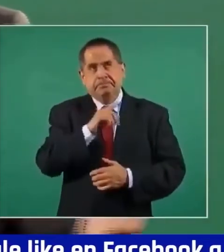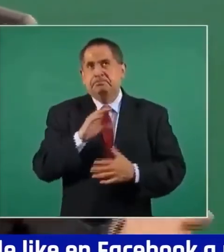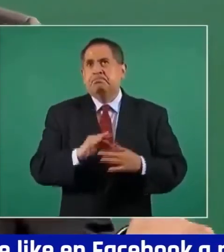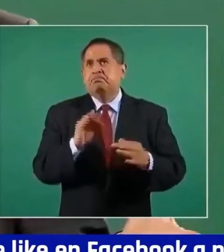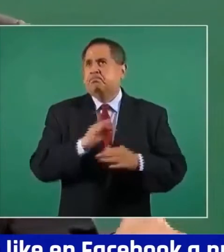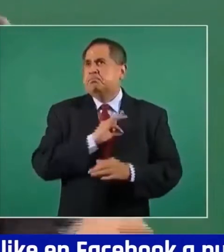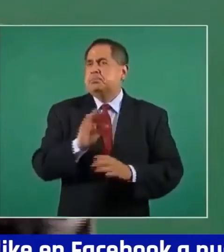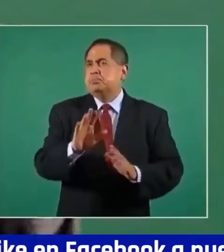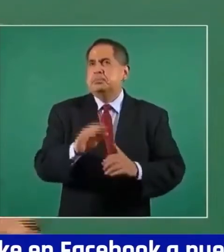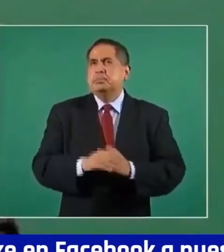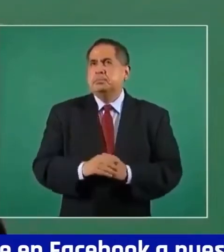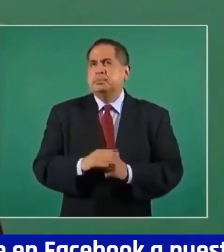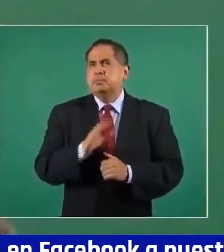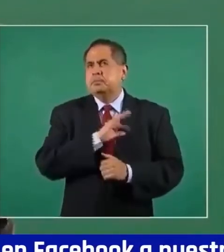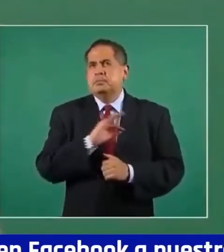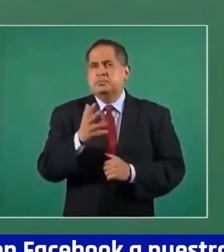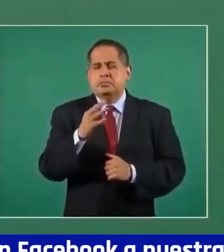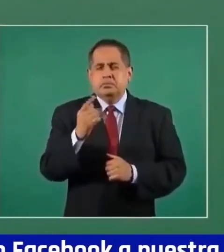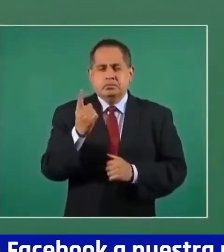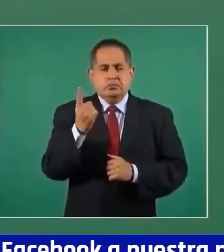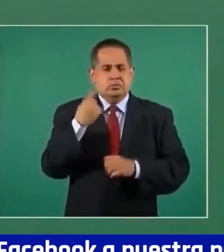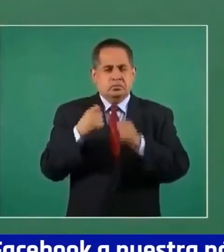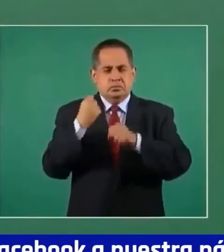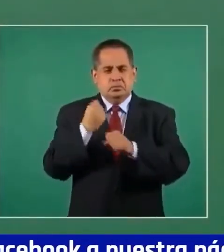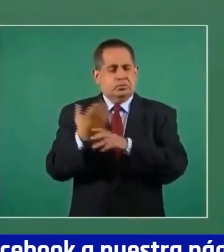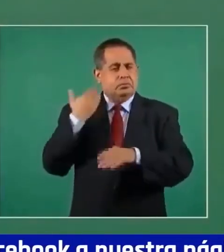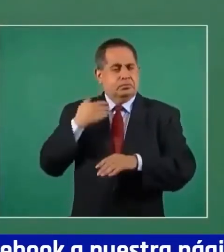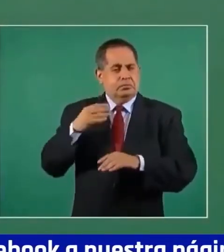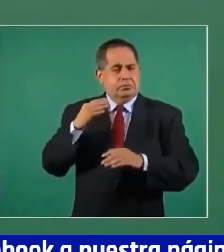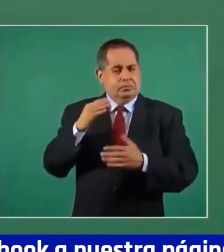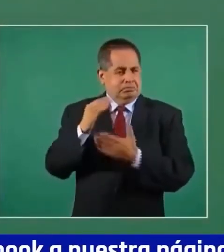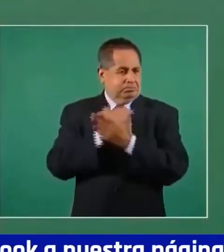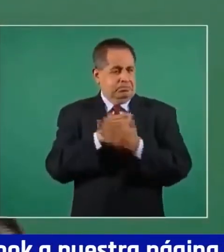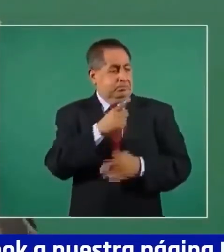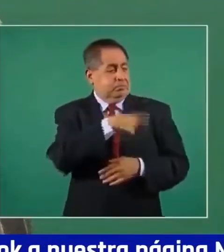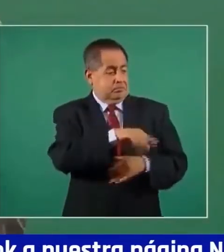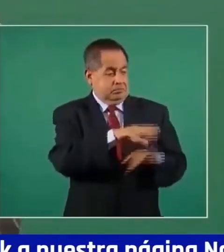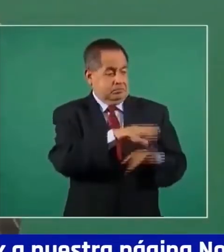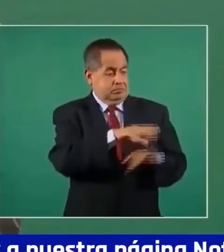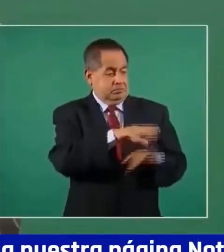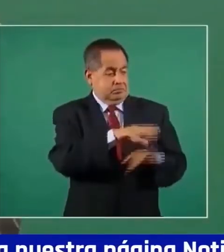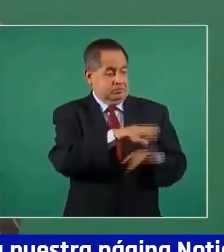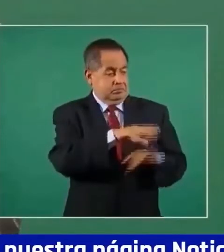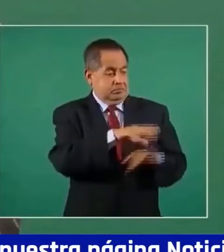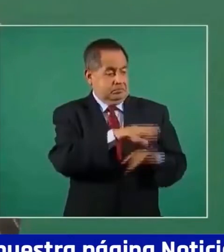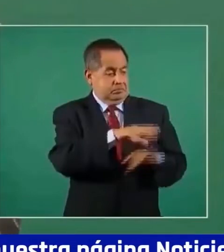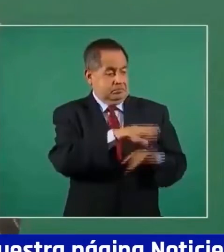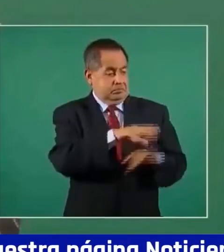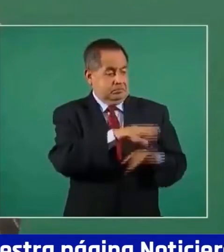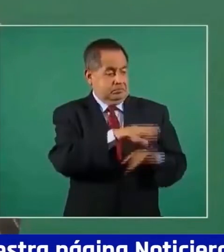Hace como un año menos, los conservadores.